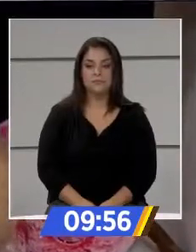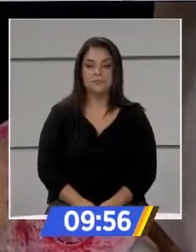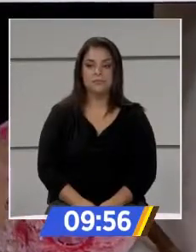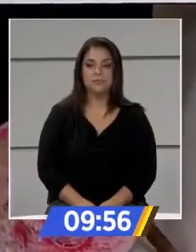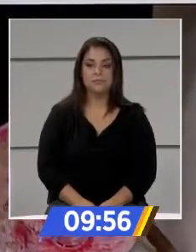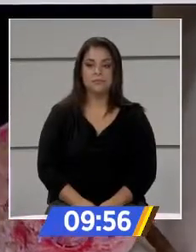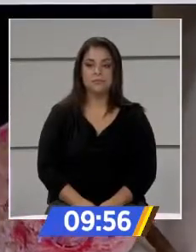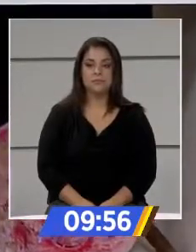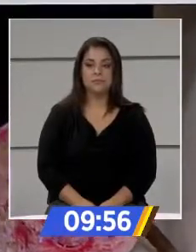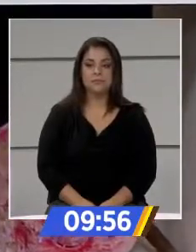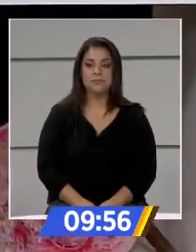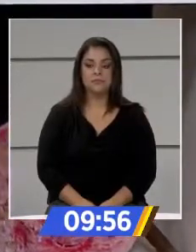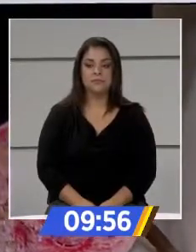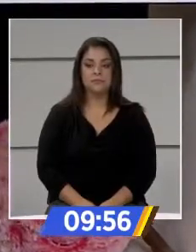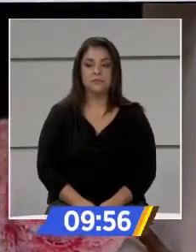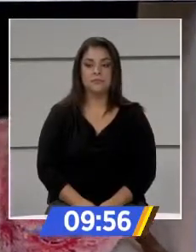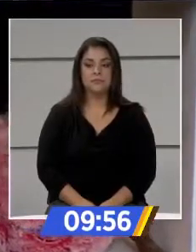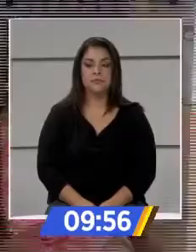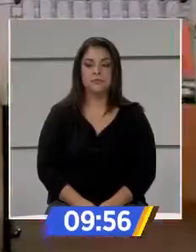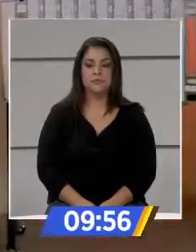Sergio.